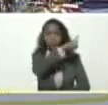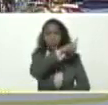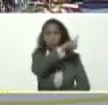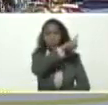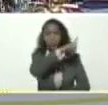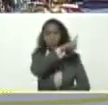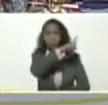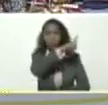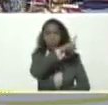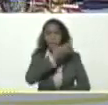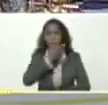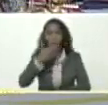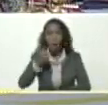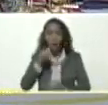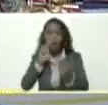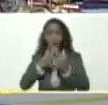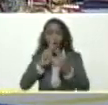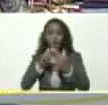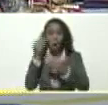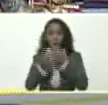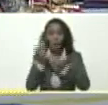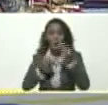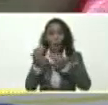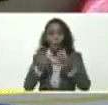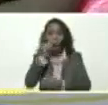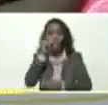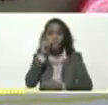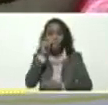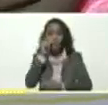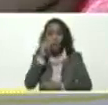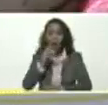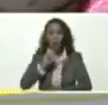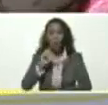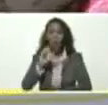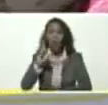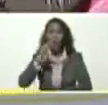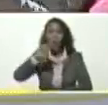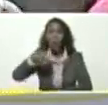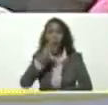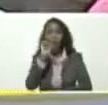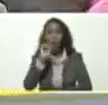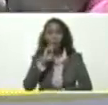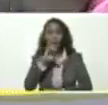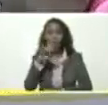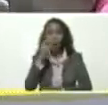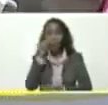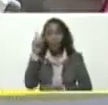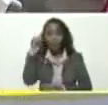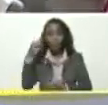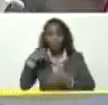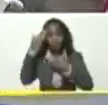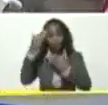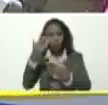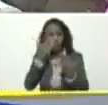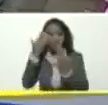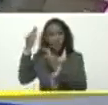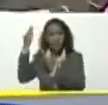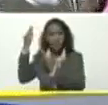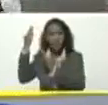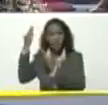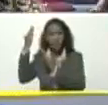conocido en los bajos fondos como Wang Jun Lee. Mi saludo, miren,